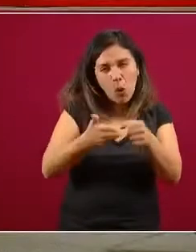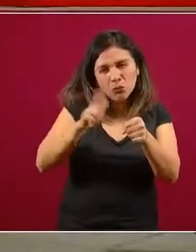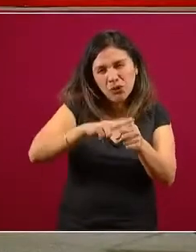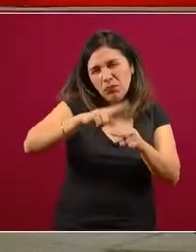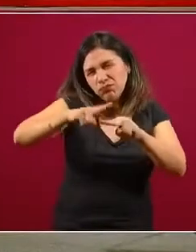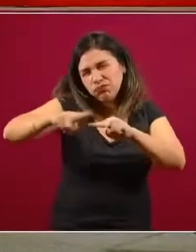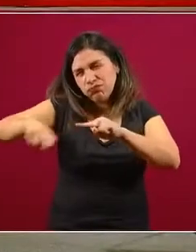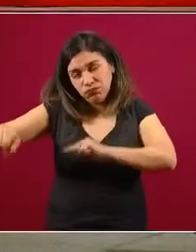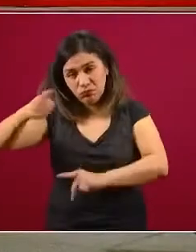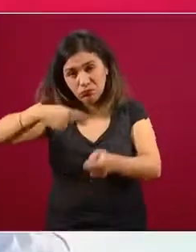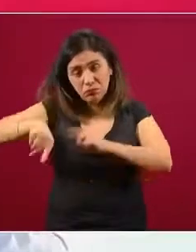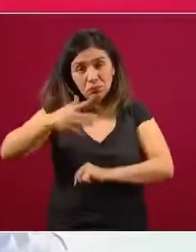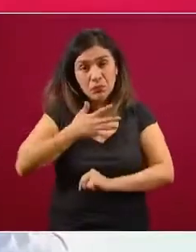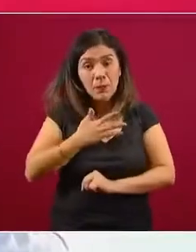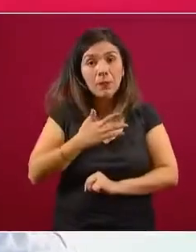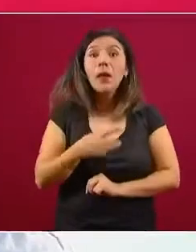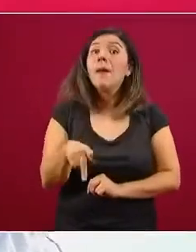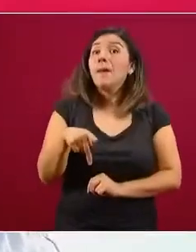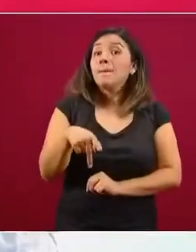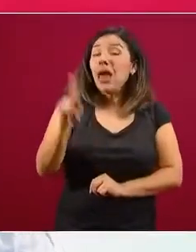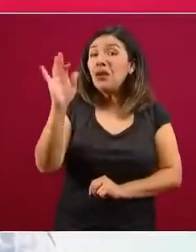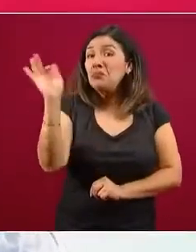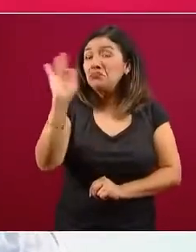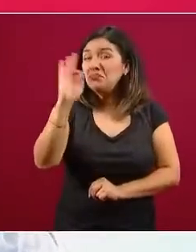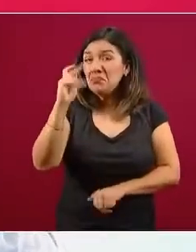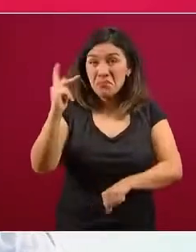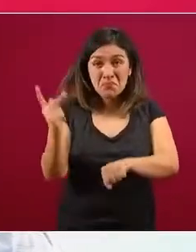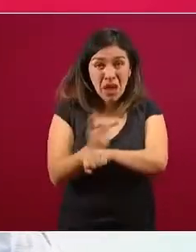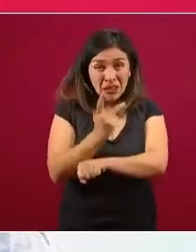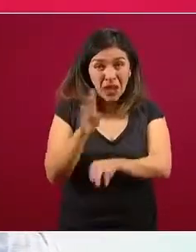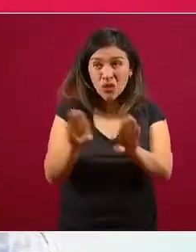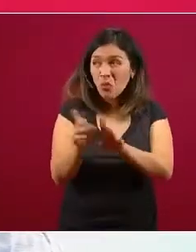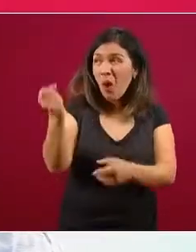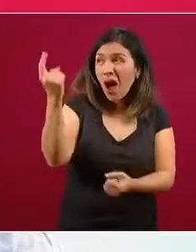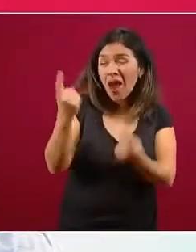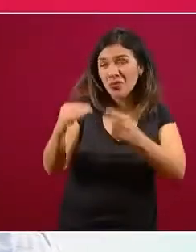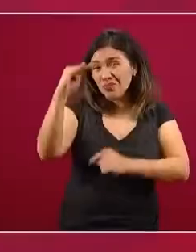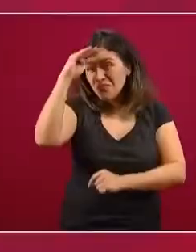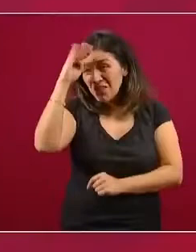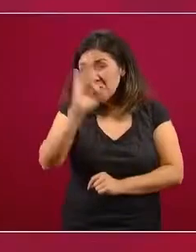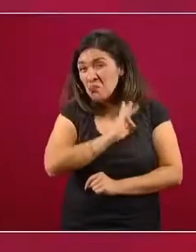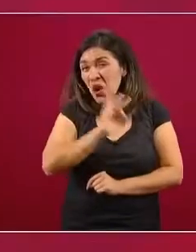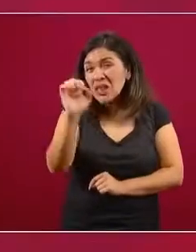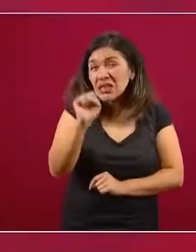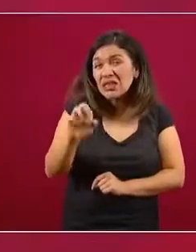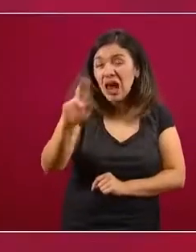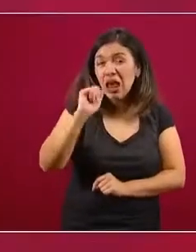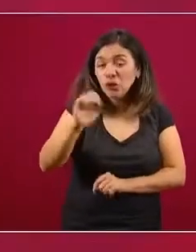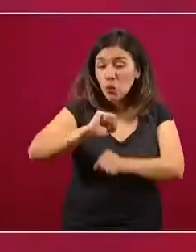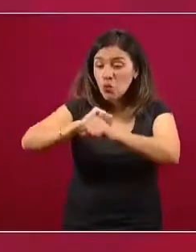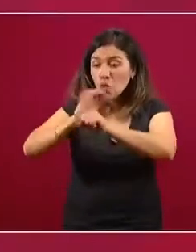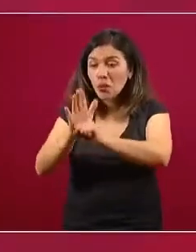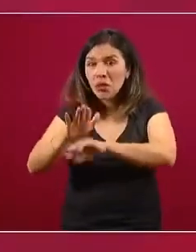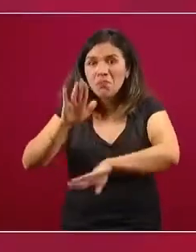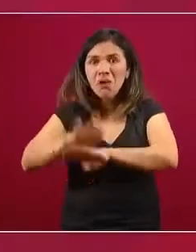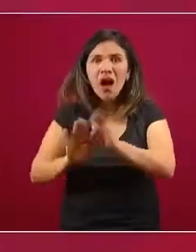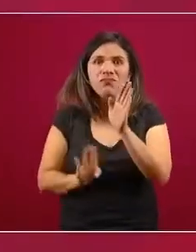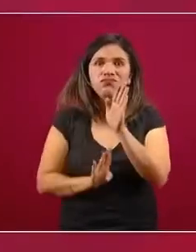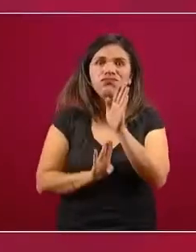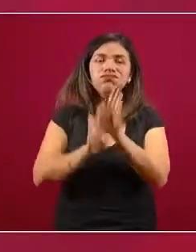hospitalización, pero si ocurre lo que algunos sospechamos, que COVID pudiera